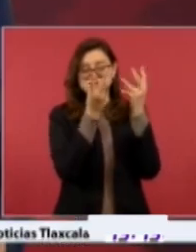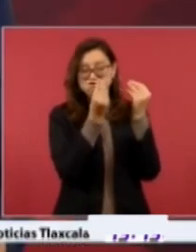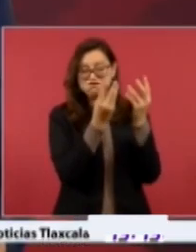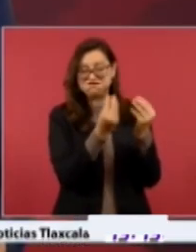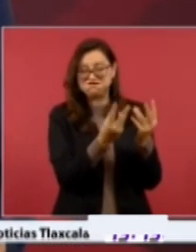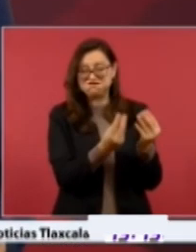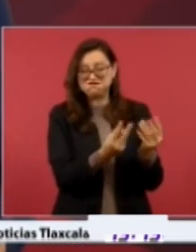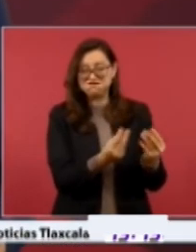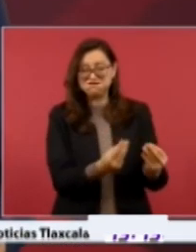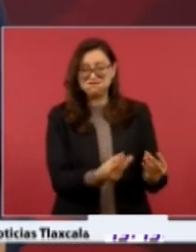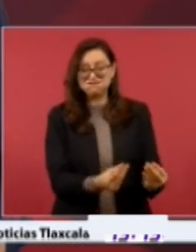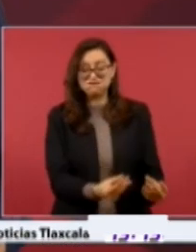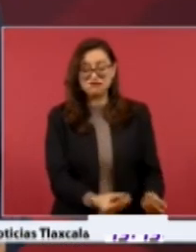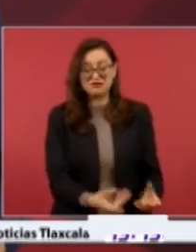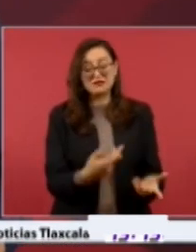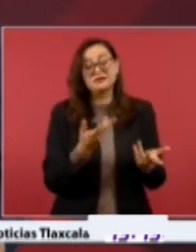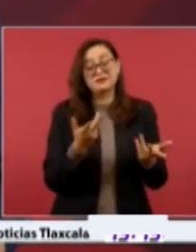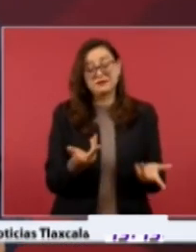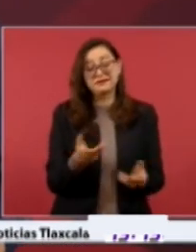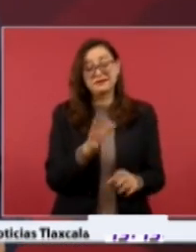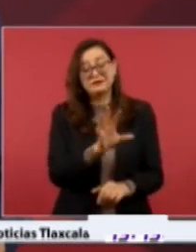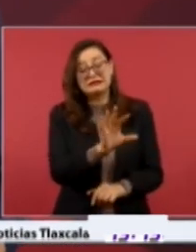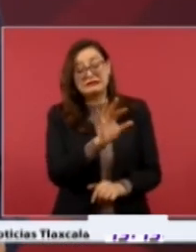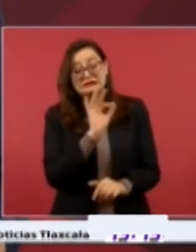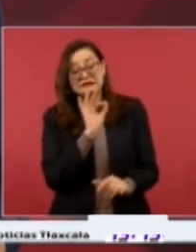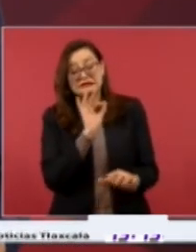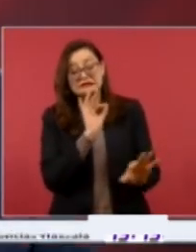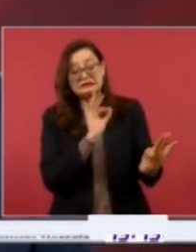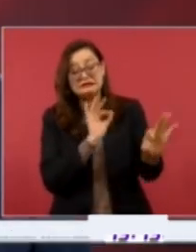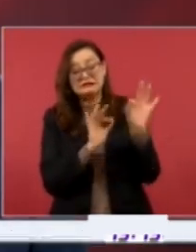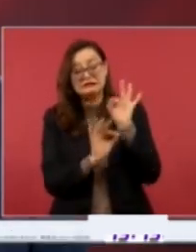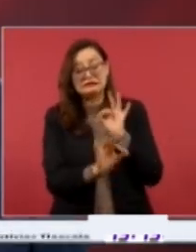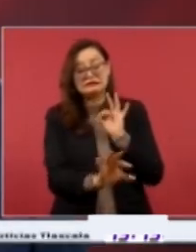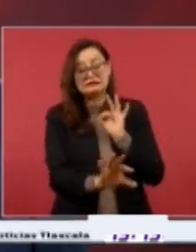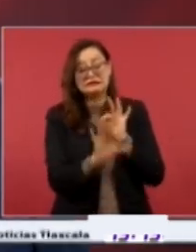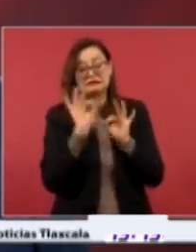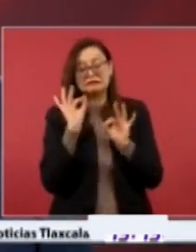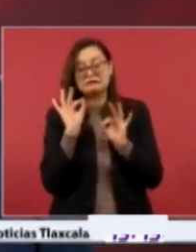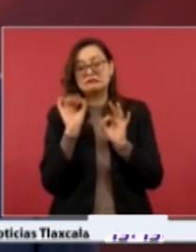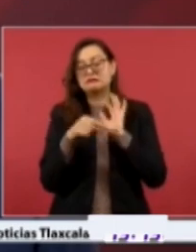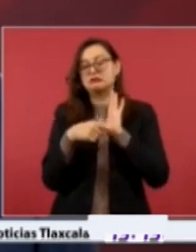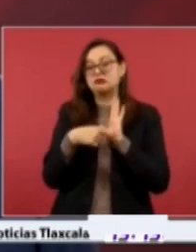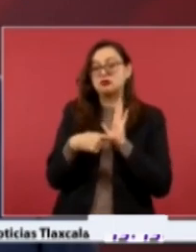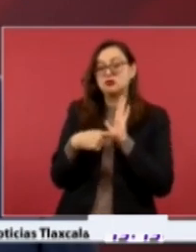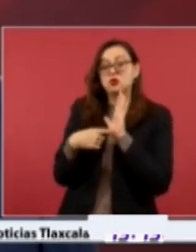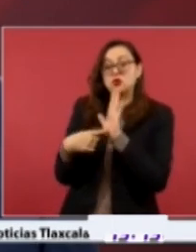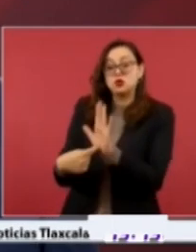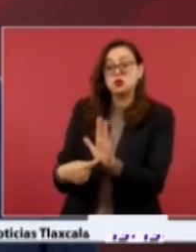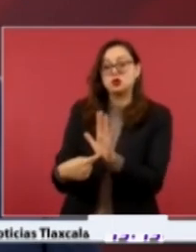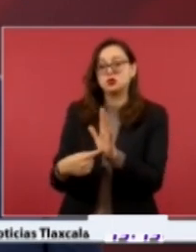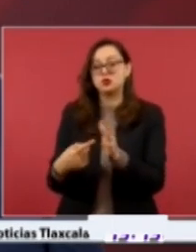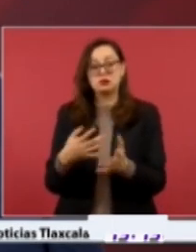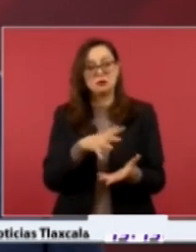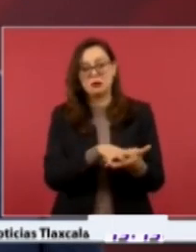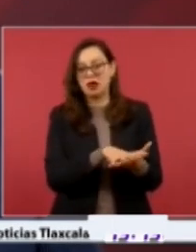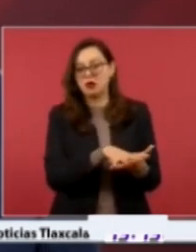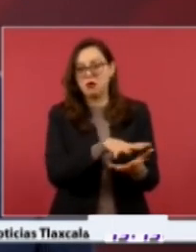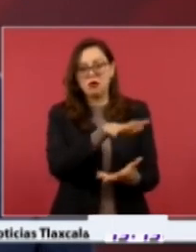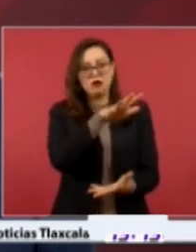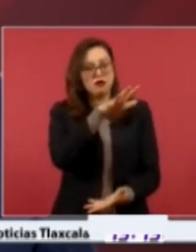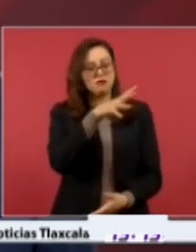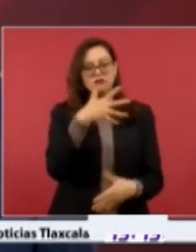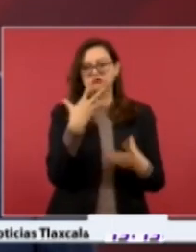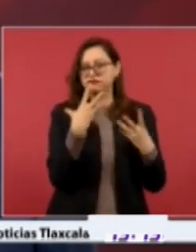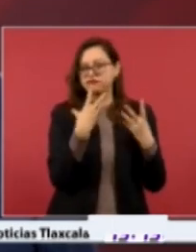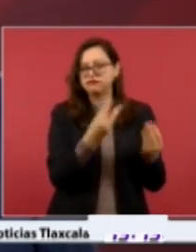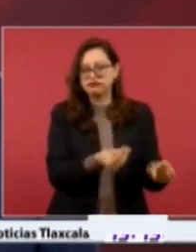marzo se conmemorará una decisión histórica que nos ha salvado. Esa decisión patriota del general Lázaro Cárdenas, afirmó que si se hubiese seguido con